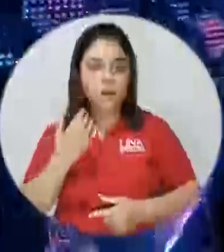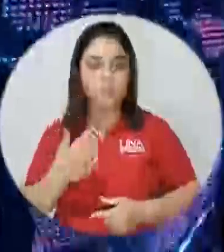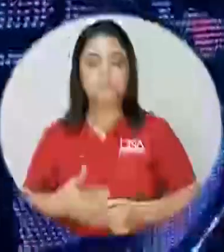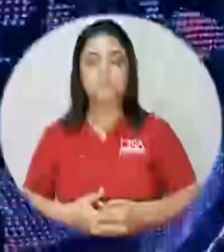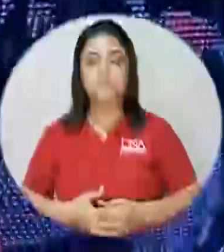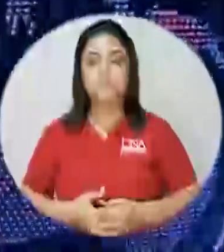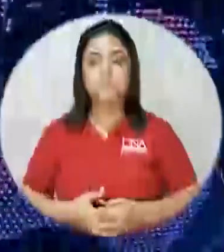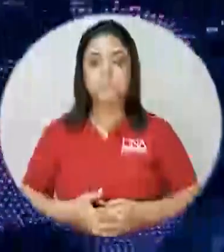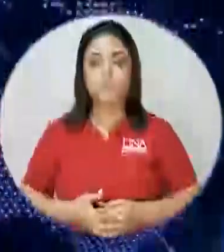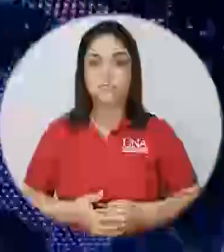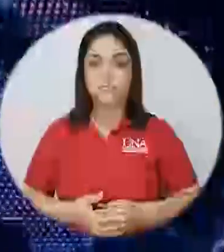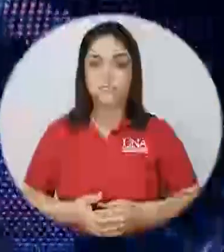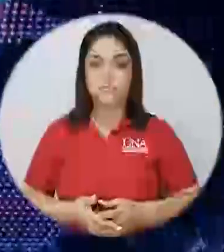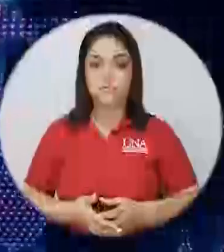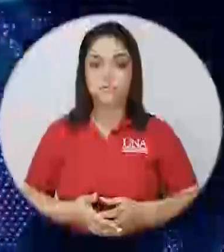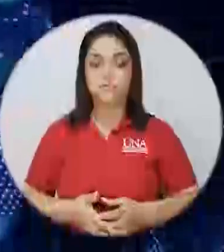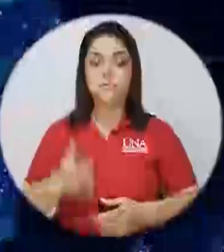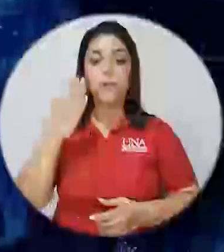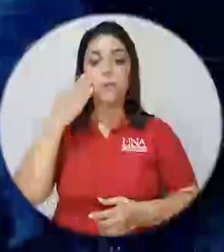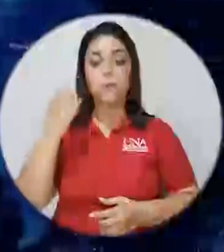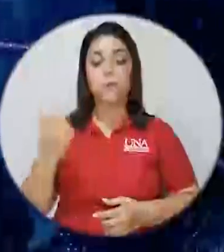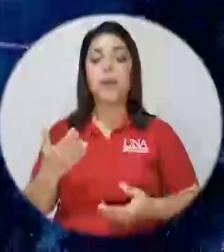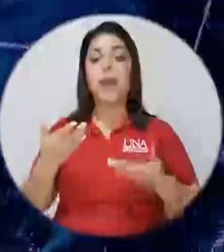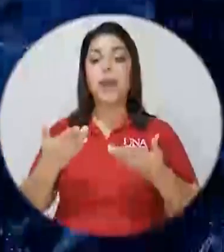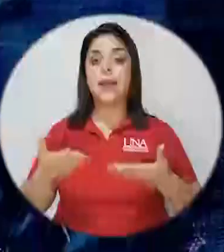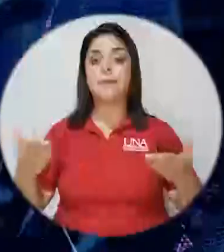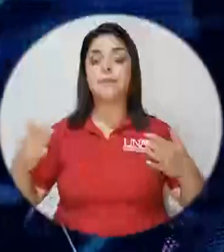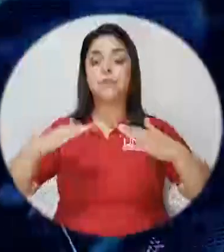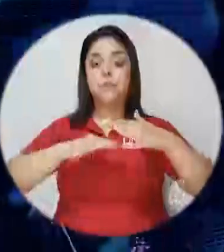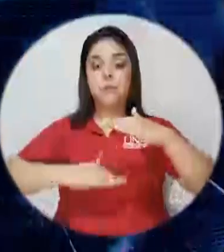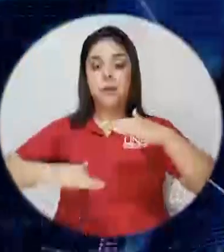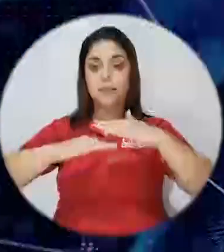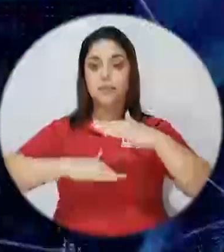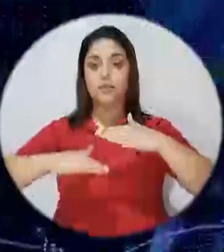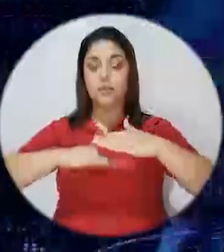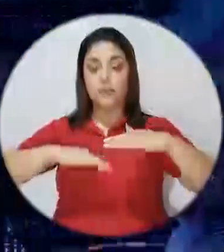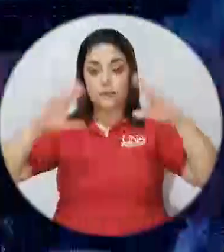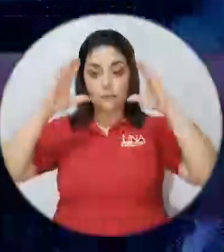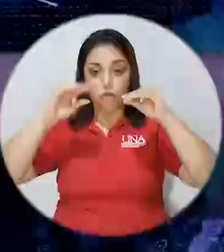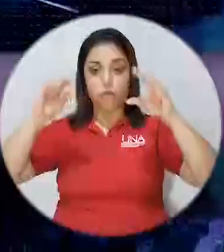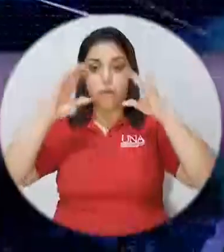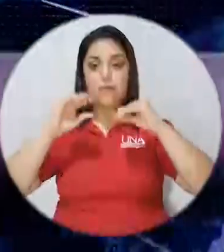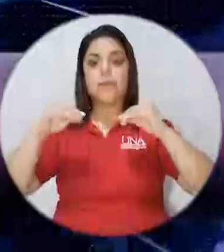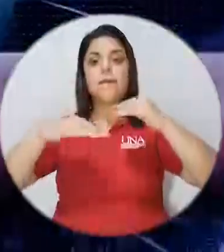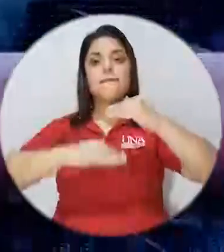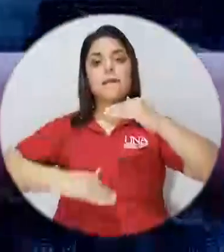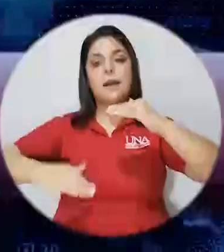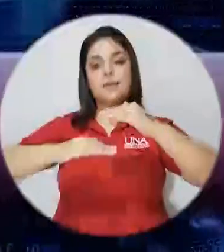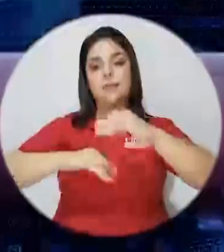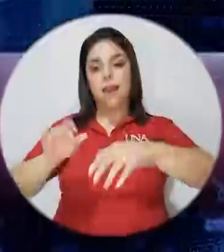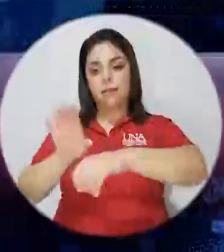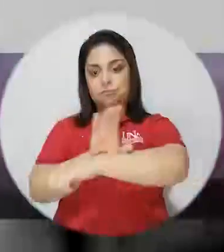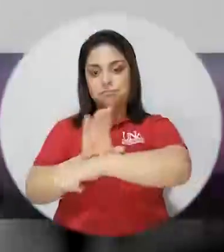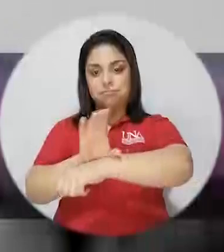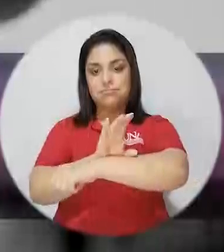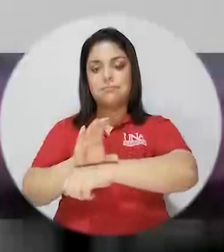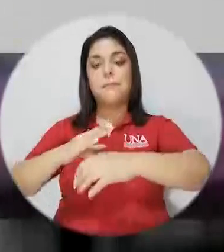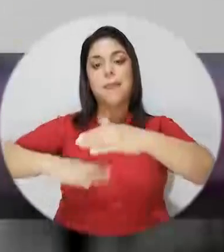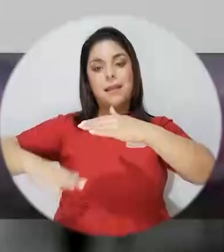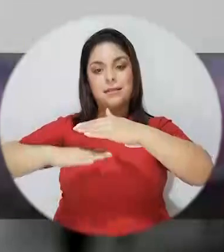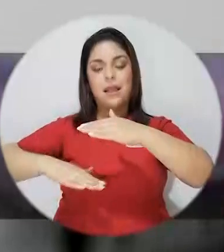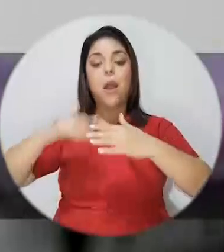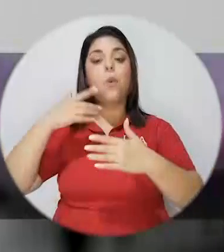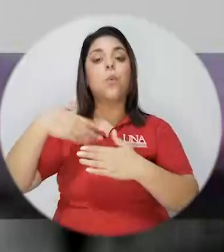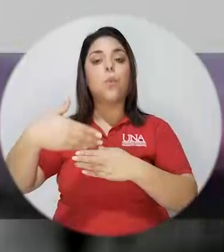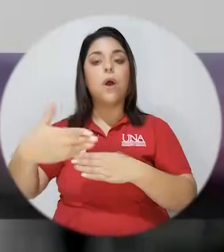que ver también con los elementos básicos de seguridad informática que las personas deben saber a